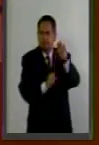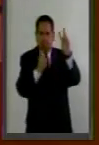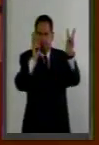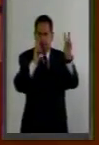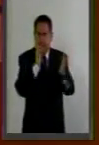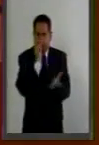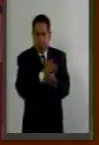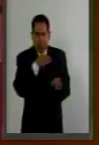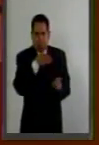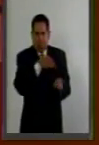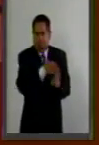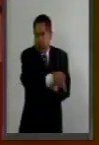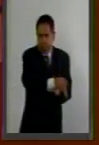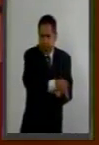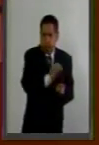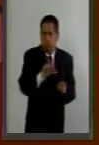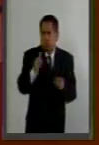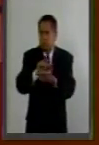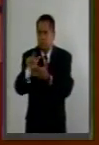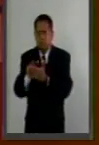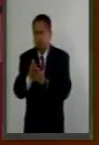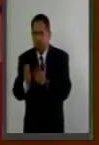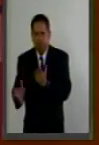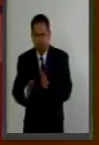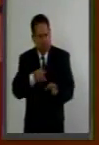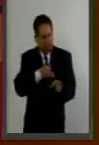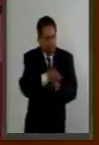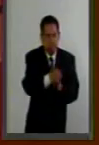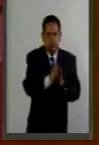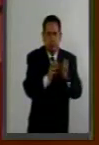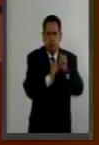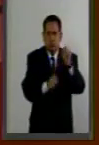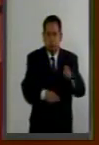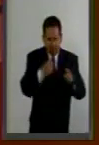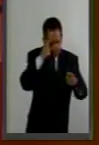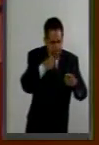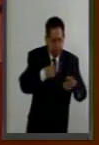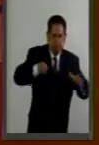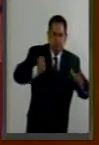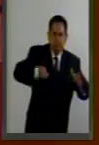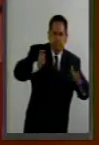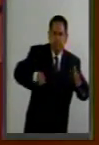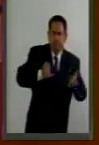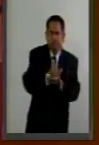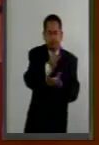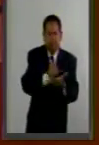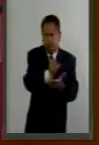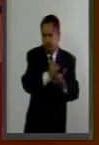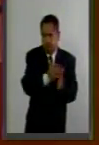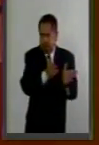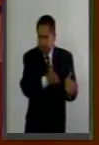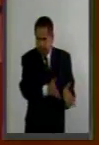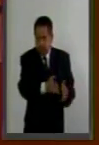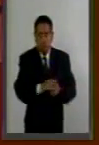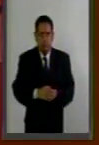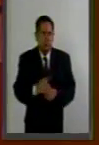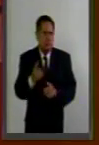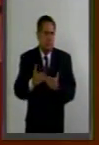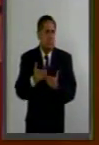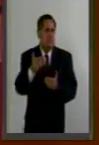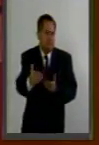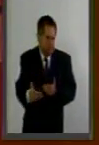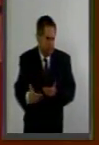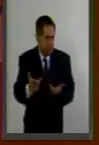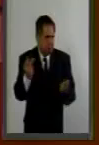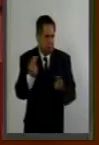relevantes relacionados con la interpretación de nuestra Constitución. Es un primer paso para una